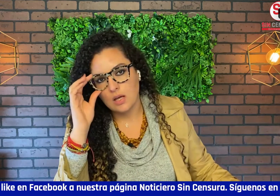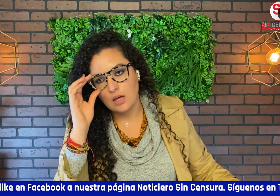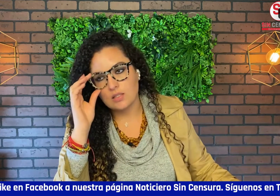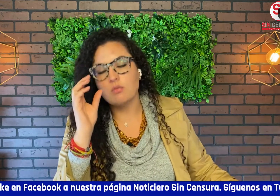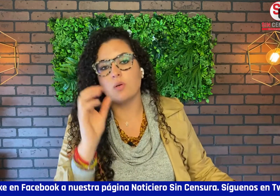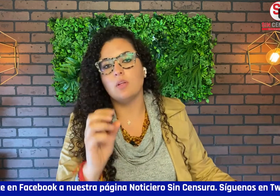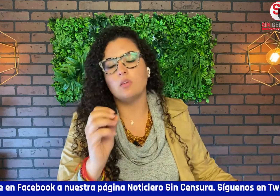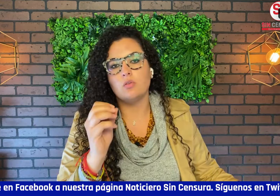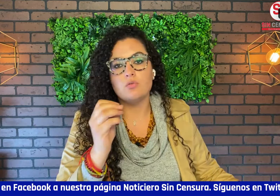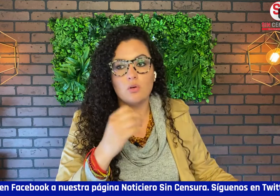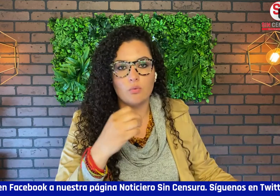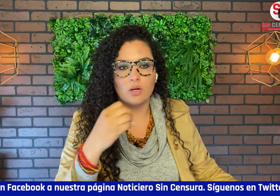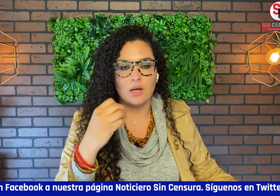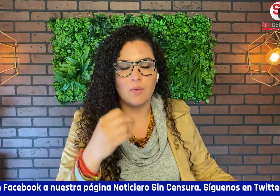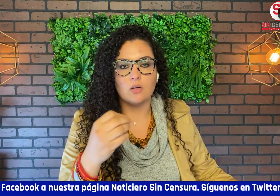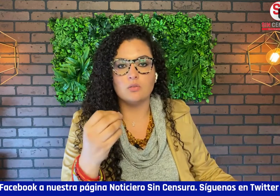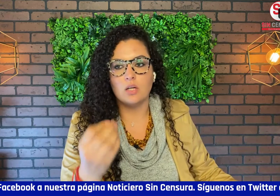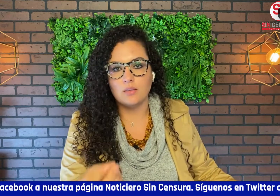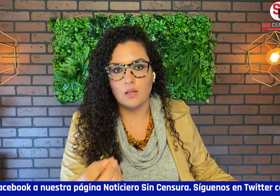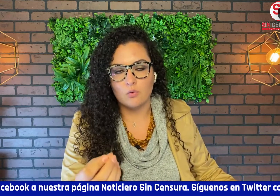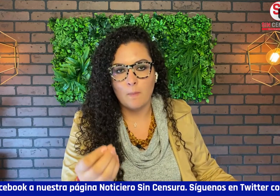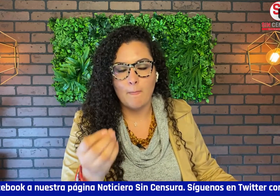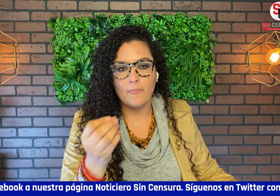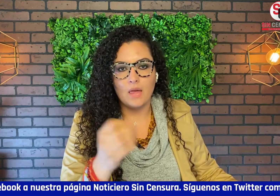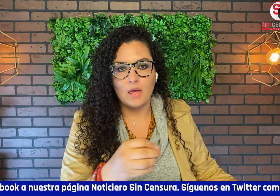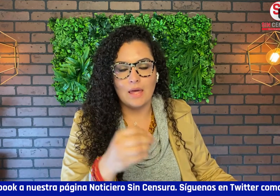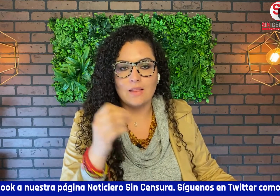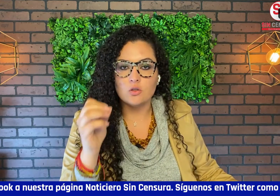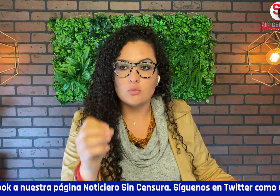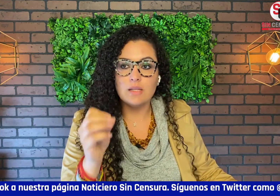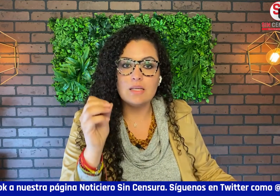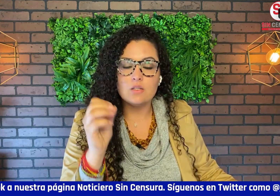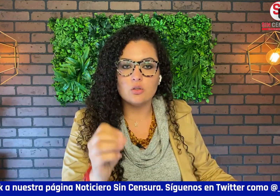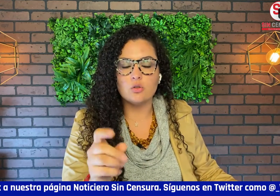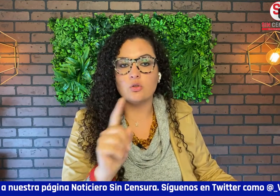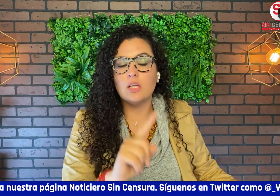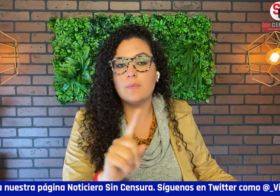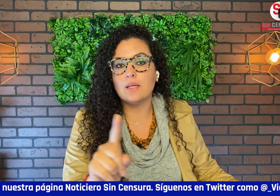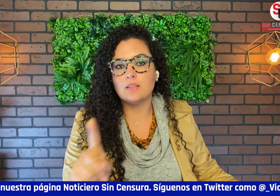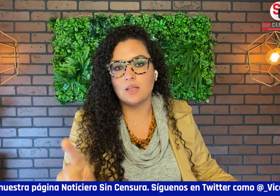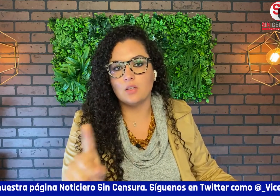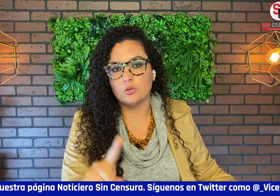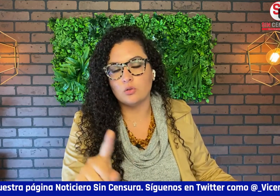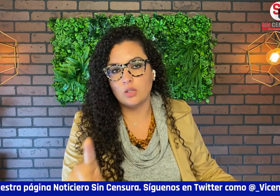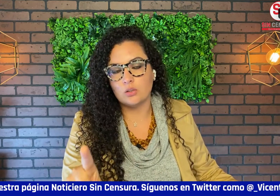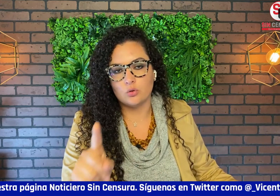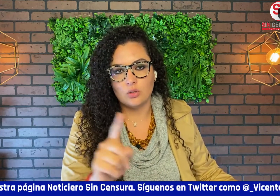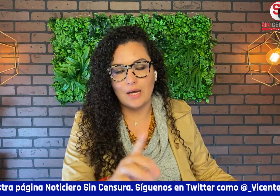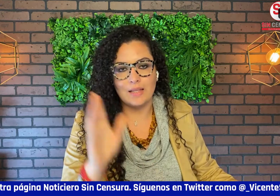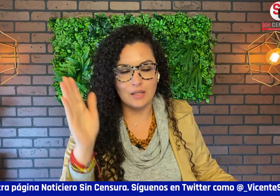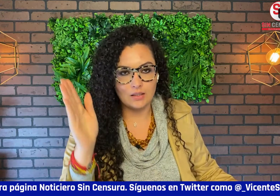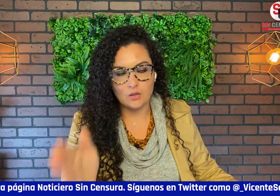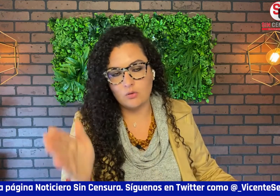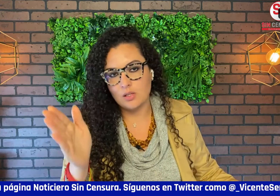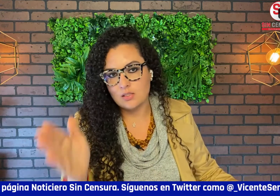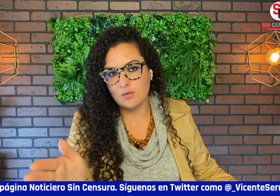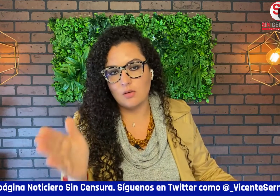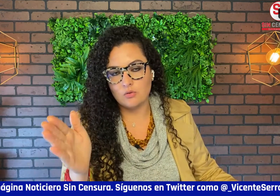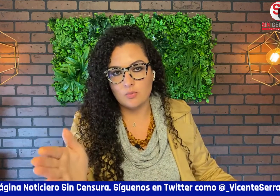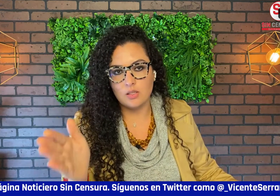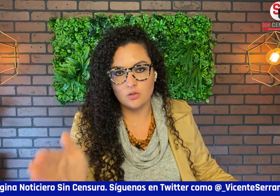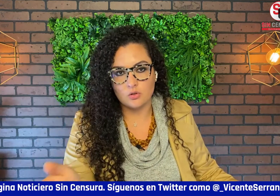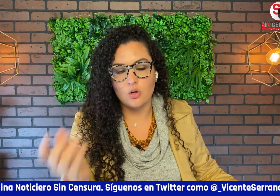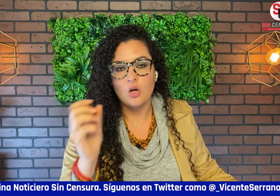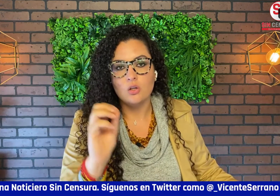cosas, estamos hablando de un software que había contratado y que en 2018 todavía existían esos contratos, o sea, al 31 de diciembre